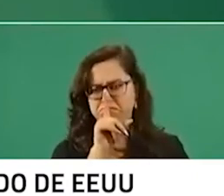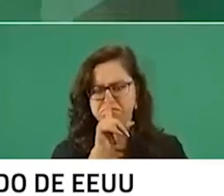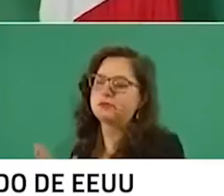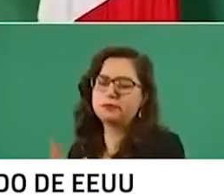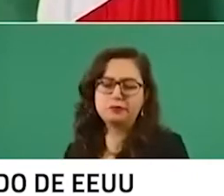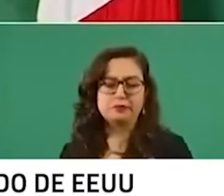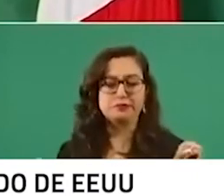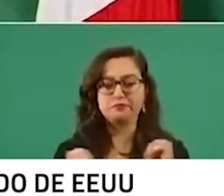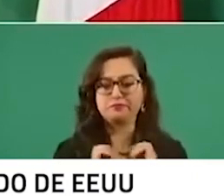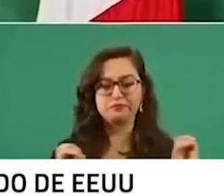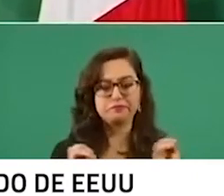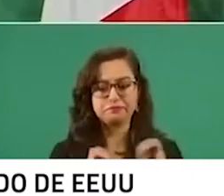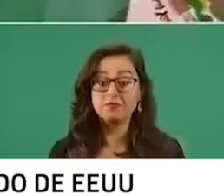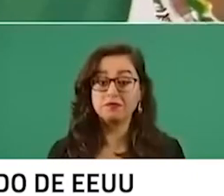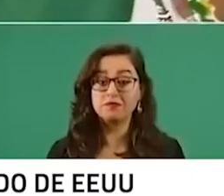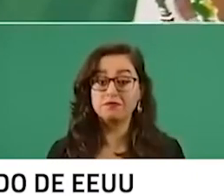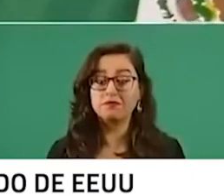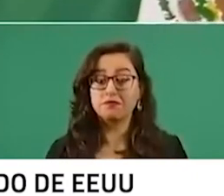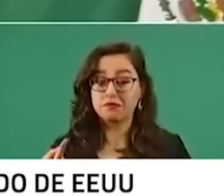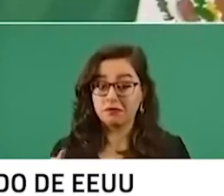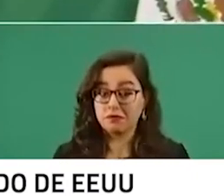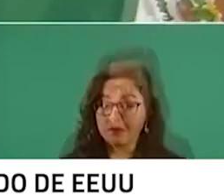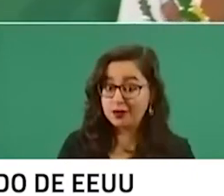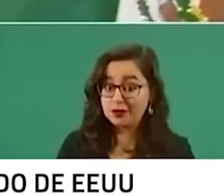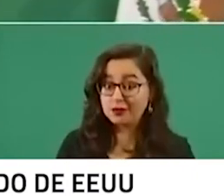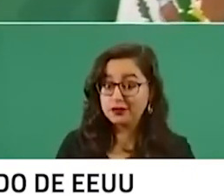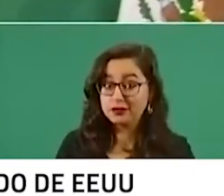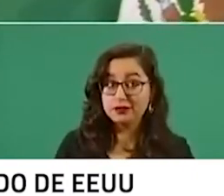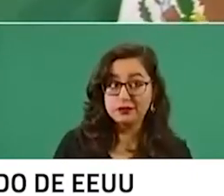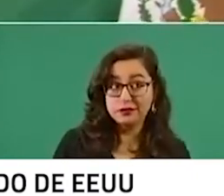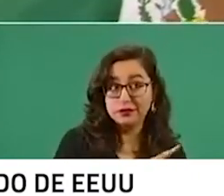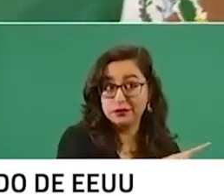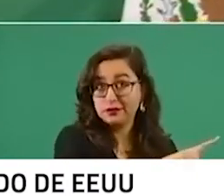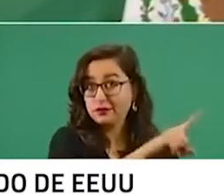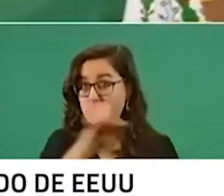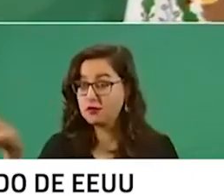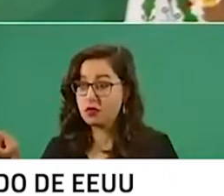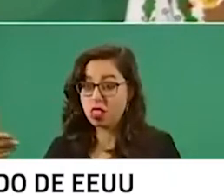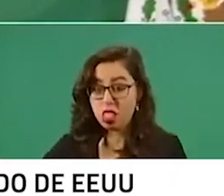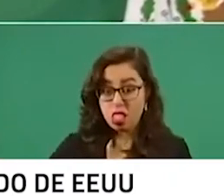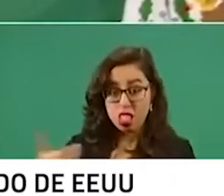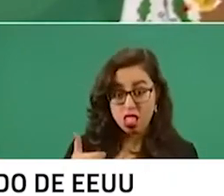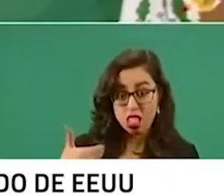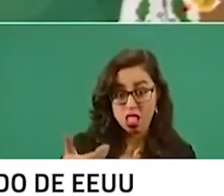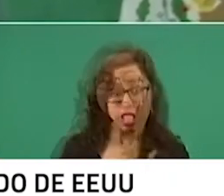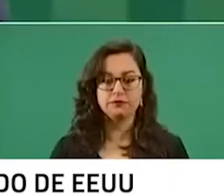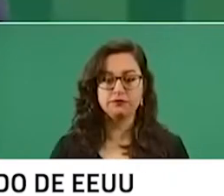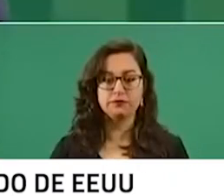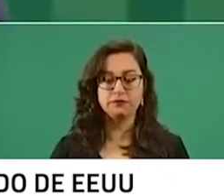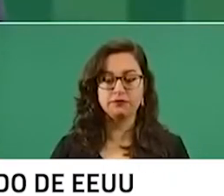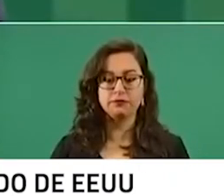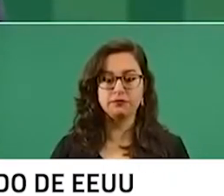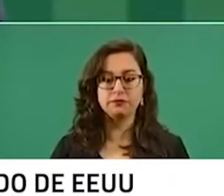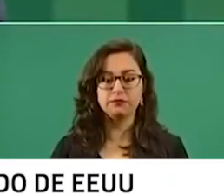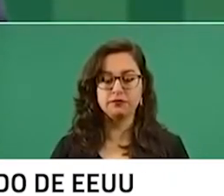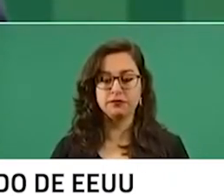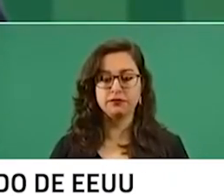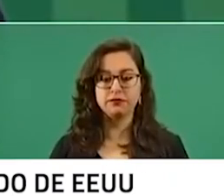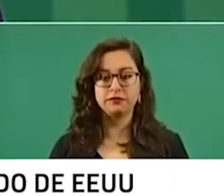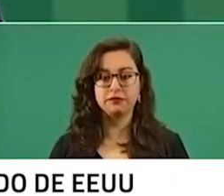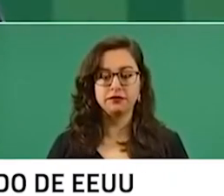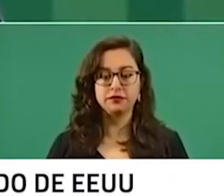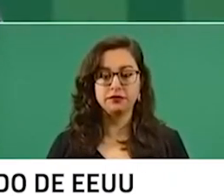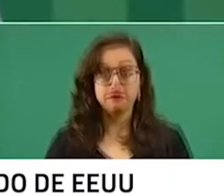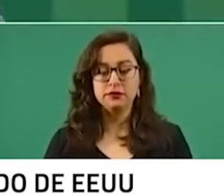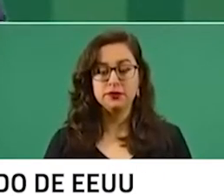metemos porque no queremos que nadie decida sobre lo que le corresponde a los mexicanos ellos opinan que